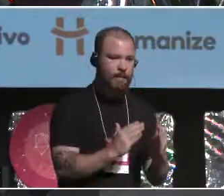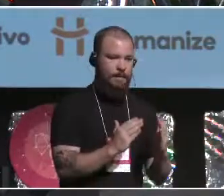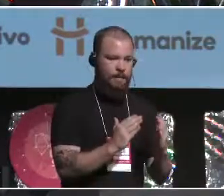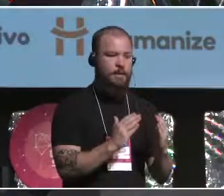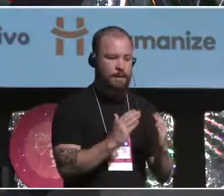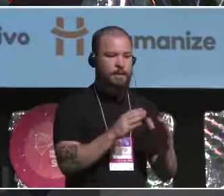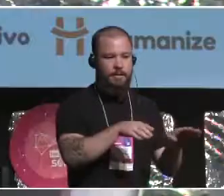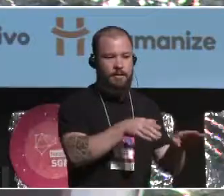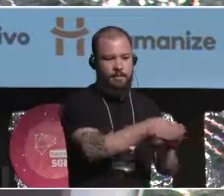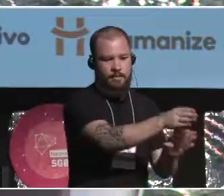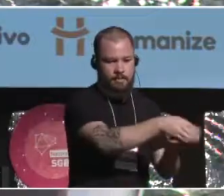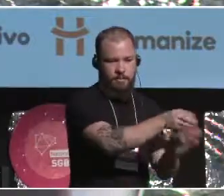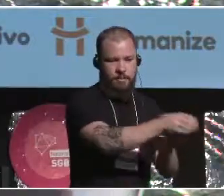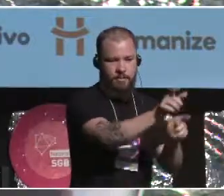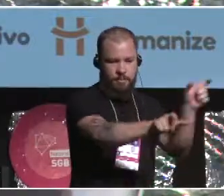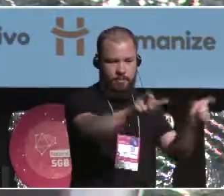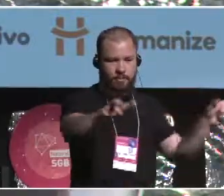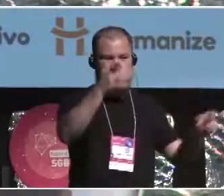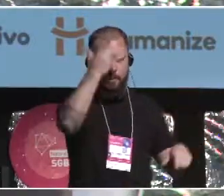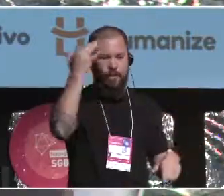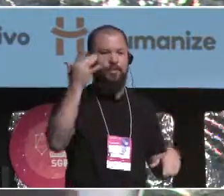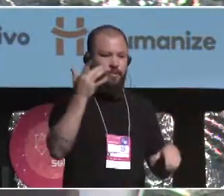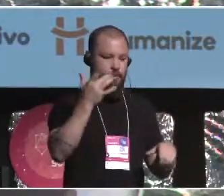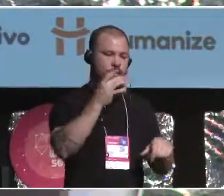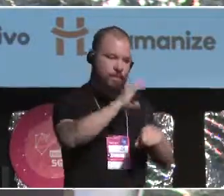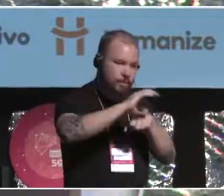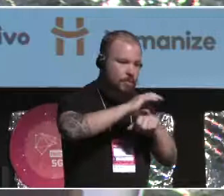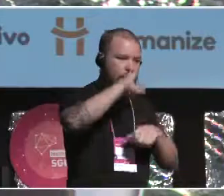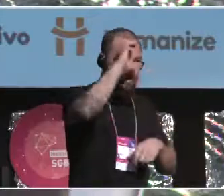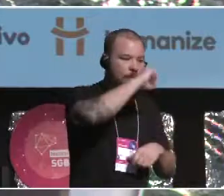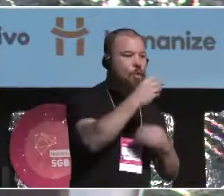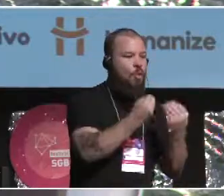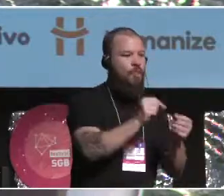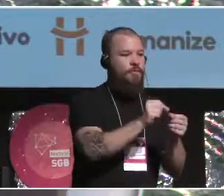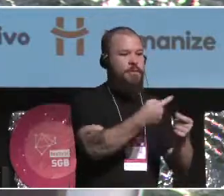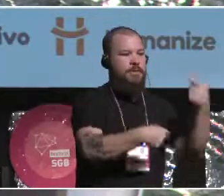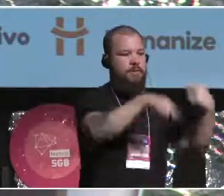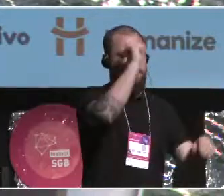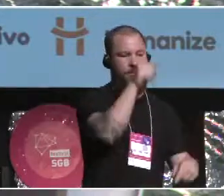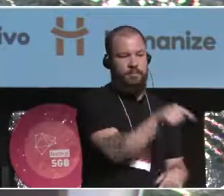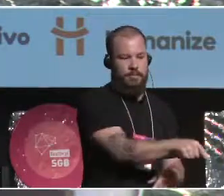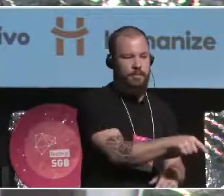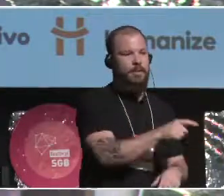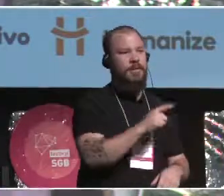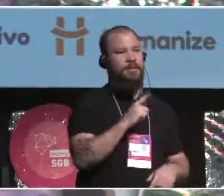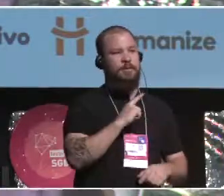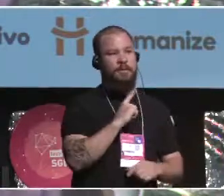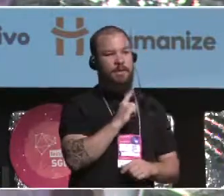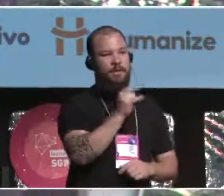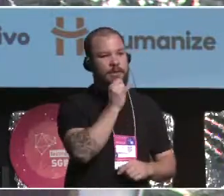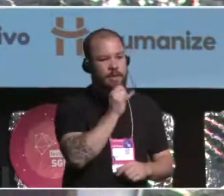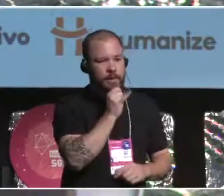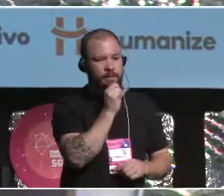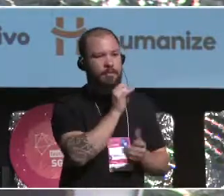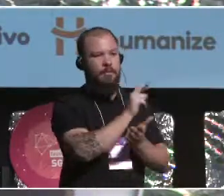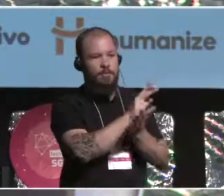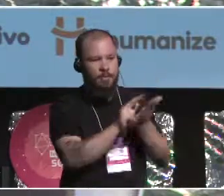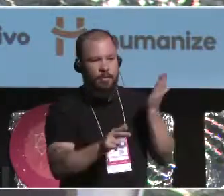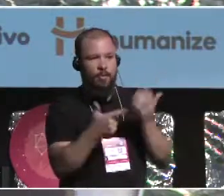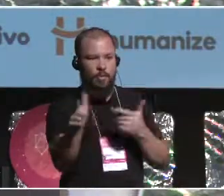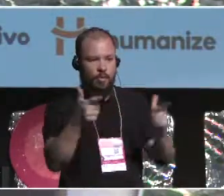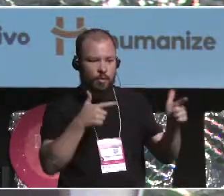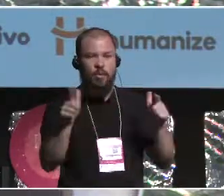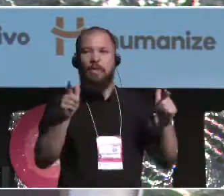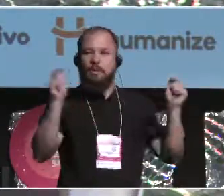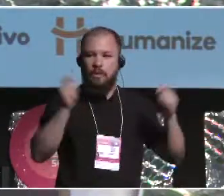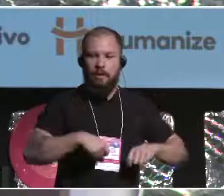cómo manejar eso. Pero ahí, ese es un ejemplo de los miles que se pueden hacer, tanto directamente para medir los